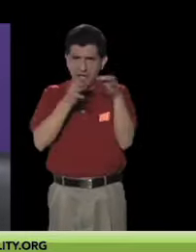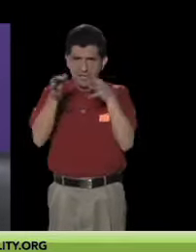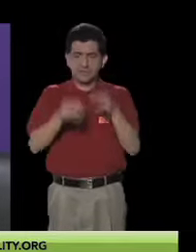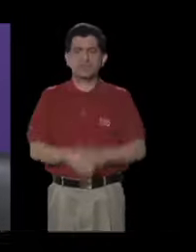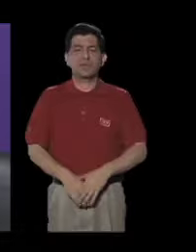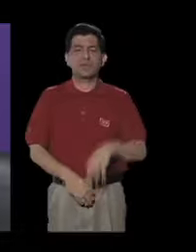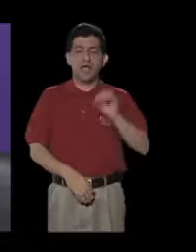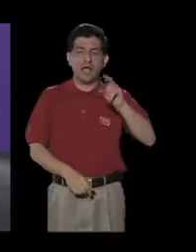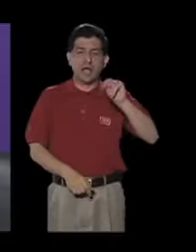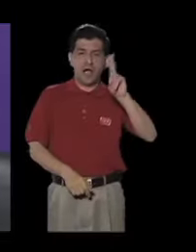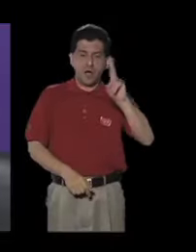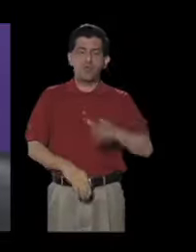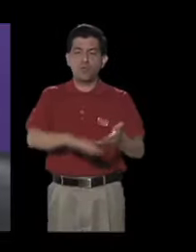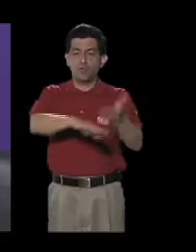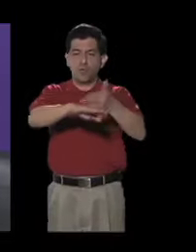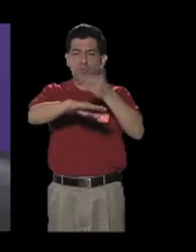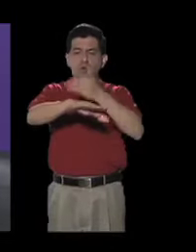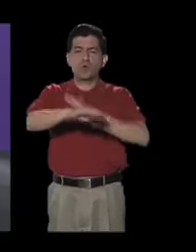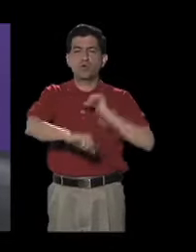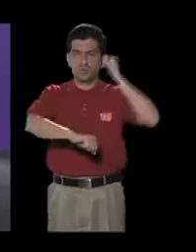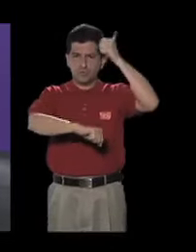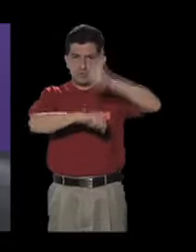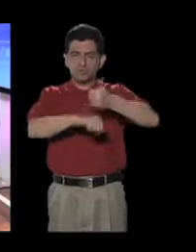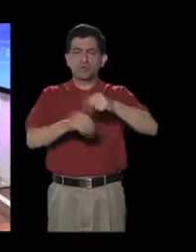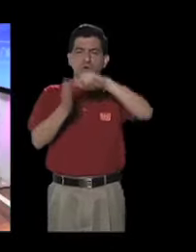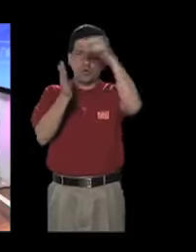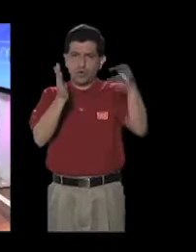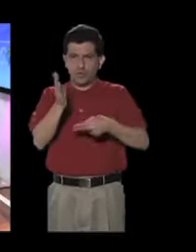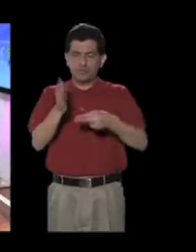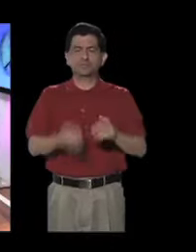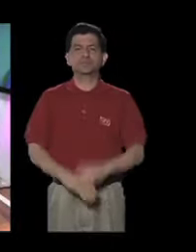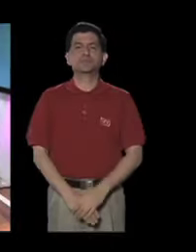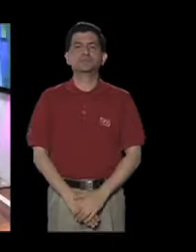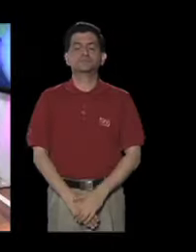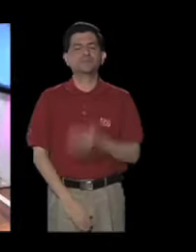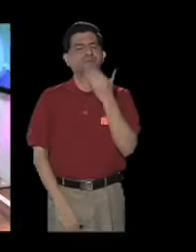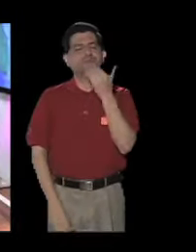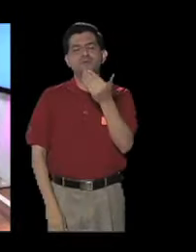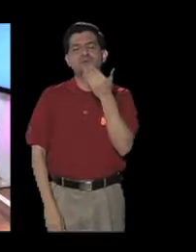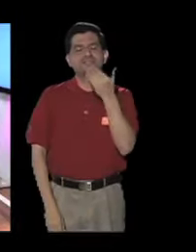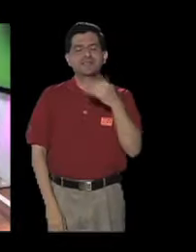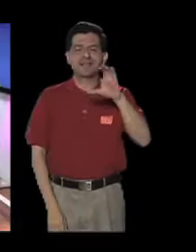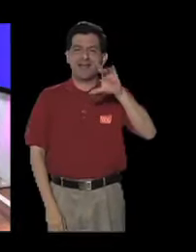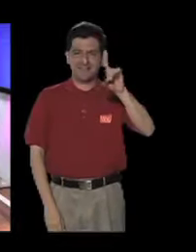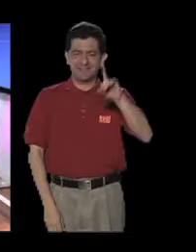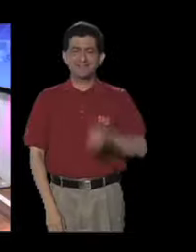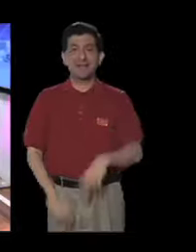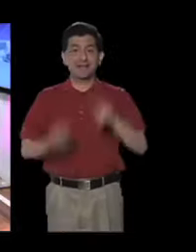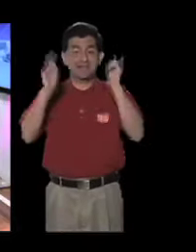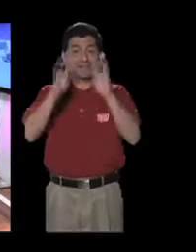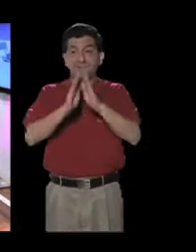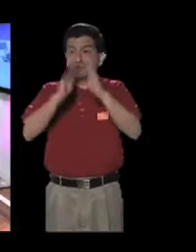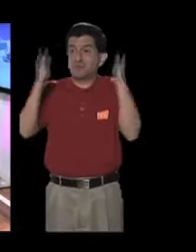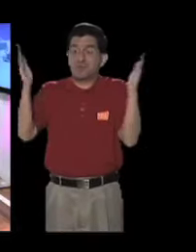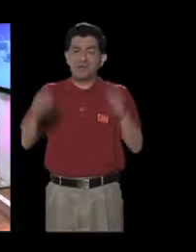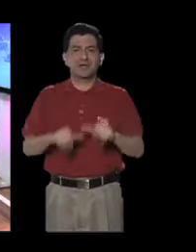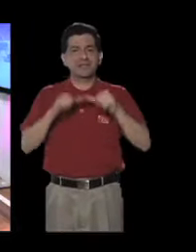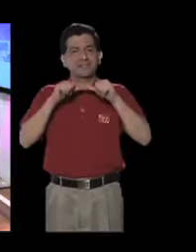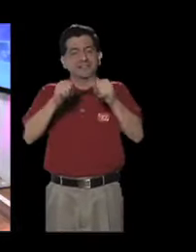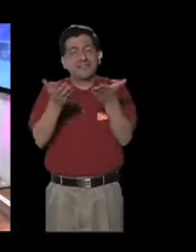las Naciones Unidas sobre el avance de la implementación de la Convención. Así es. Muchísimas gracias, Catalina, ¿verdad? Es un tema amplísimo y quisiéramos